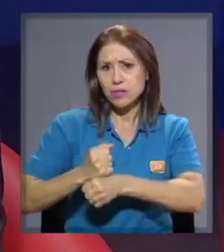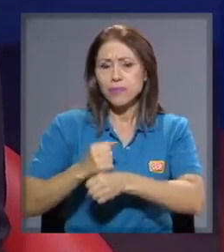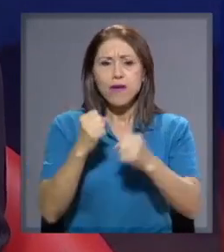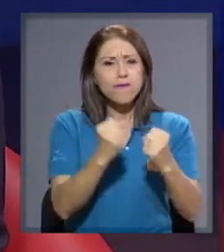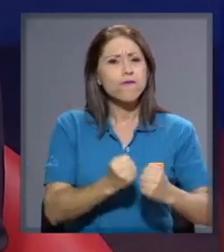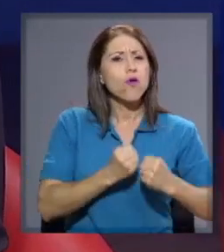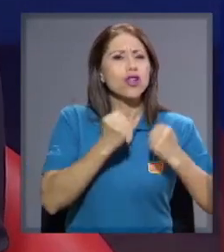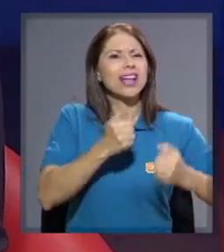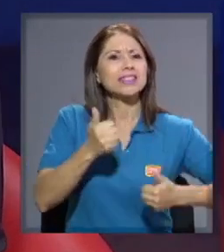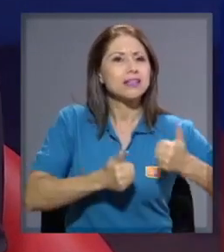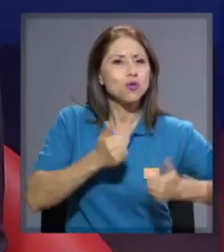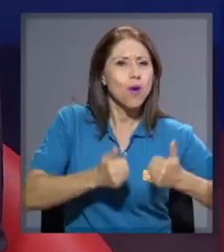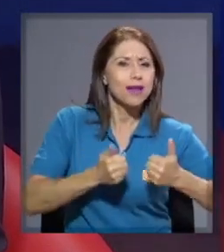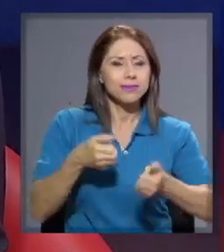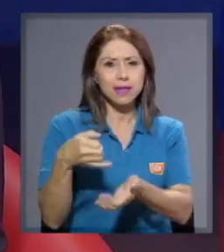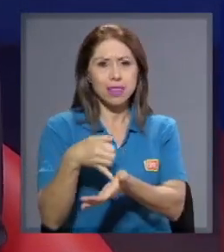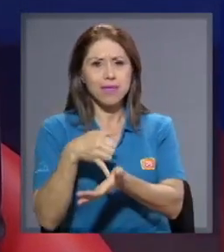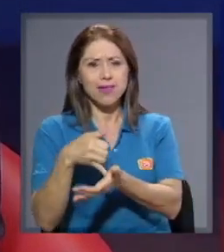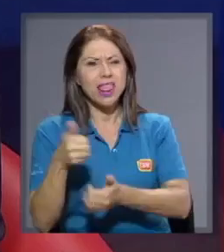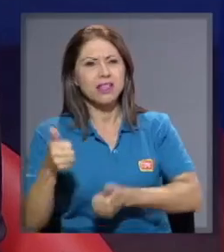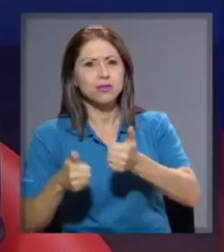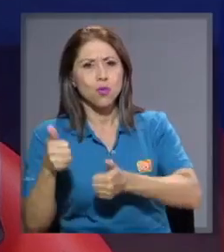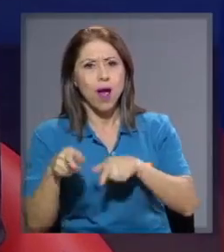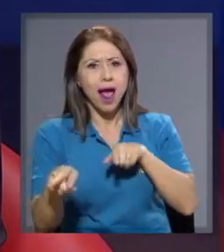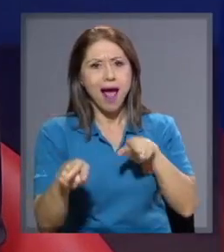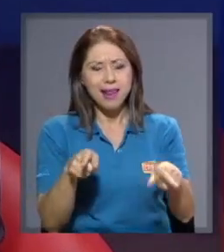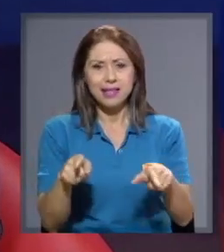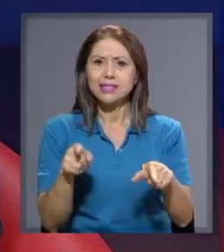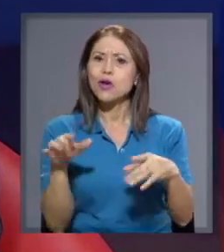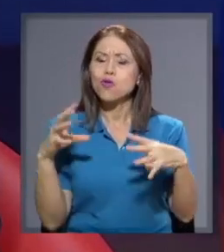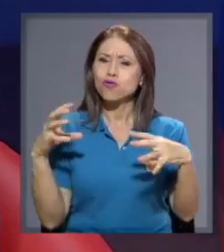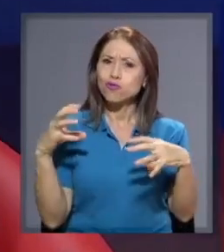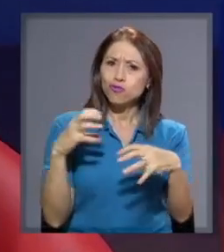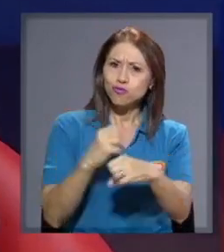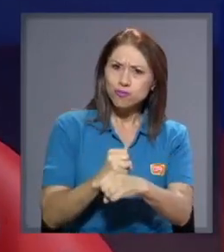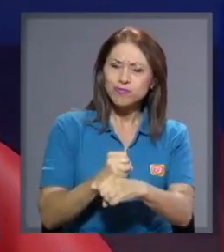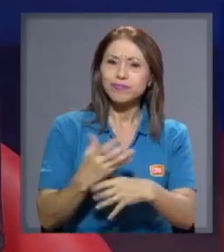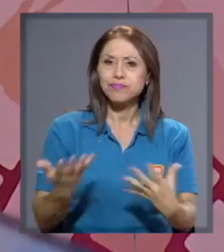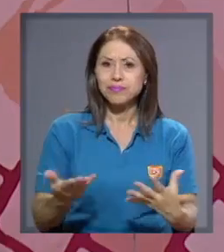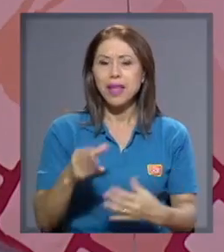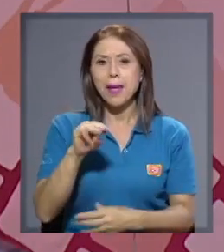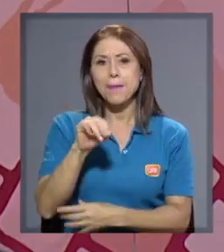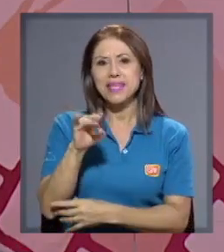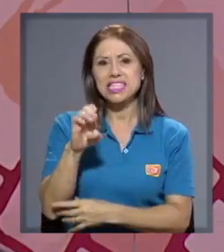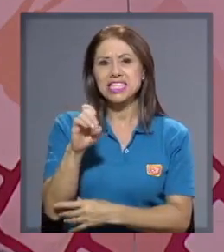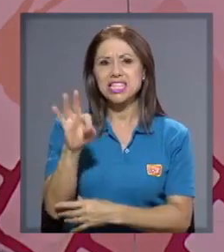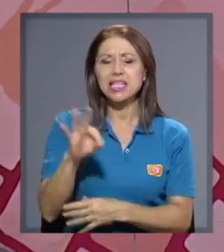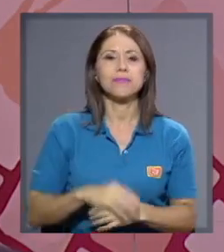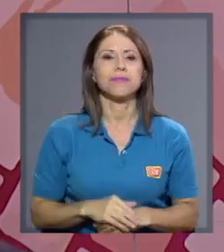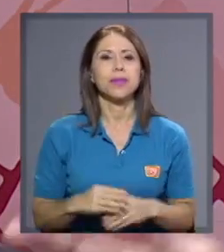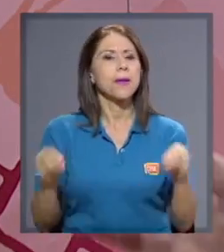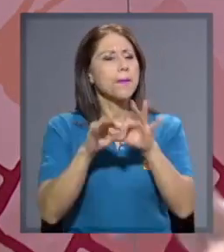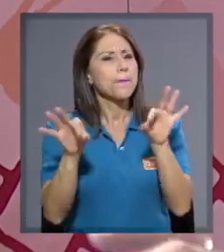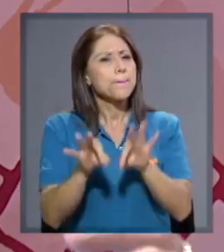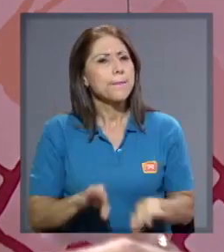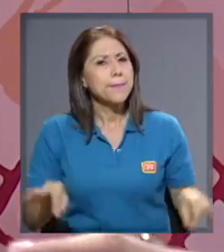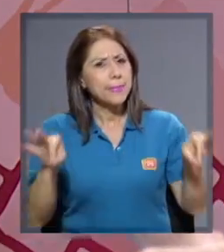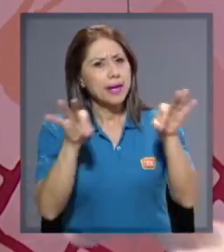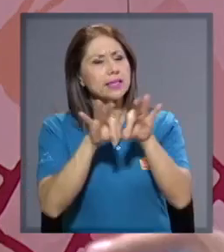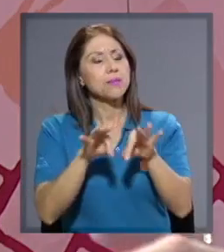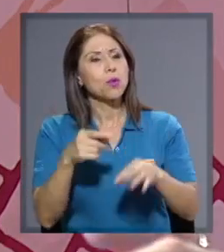cuales encontró como debilidades tal vez en forma resumir resumida en el micit mire lo más importante que